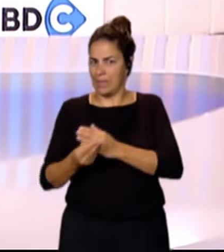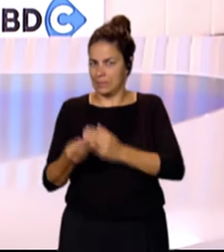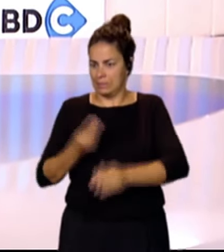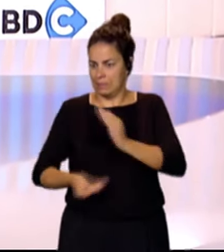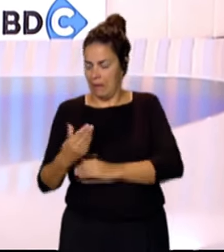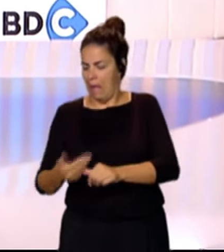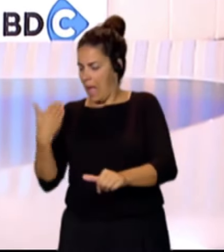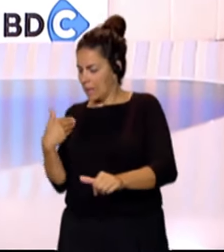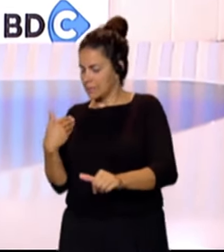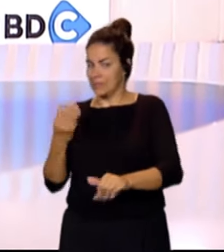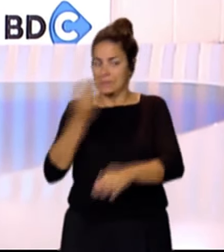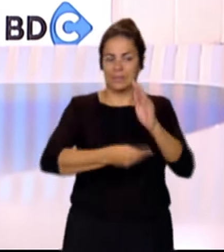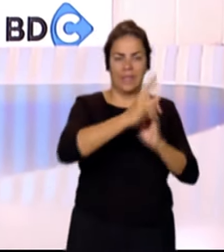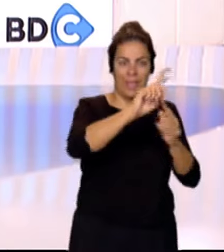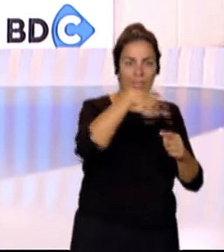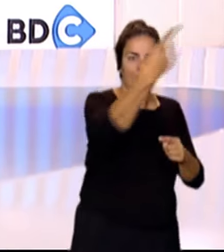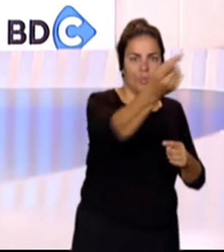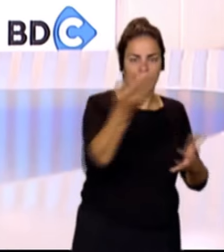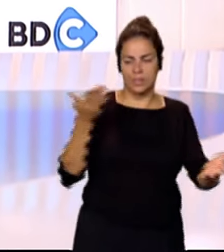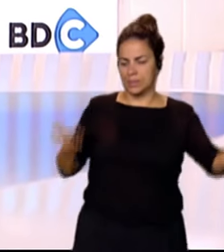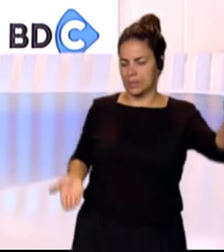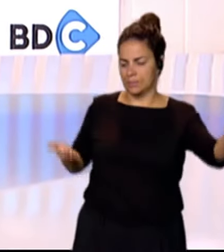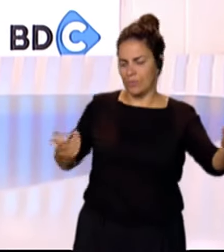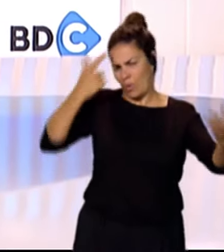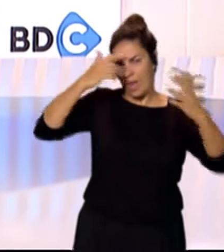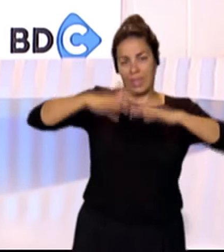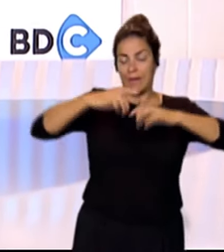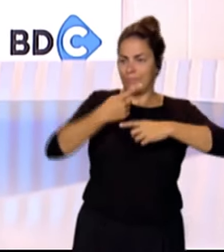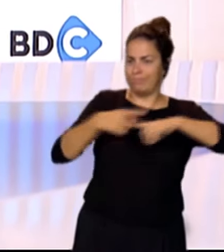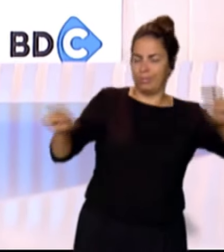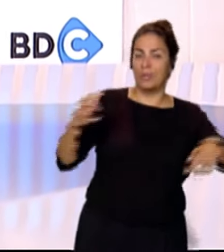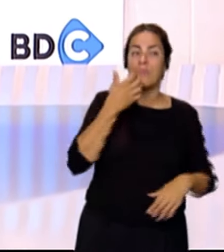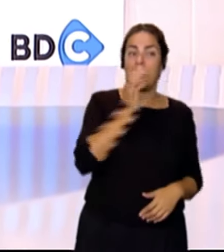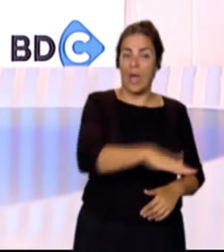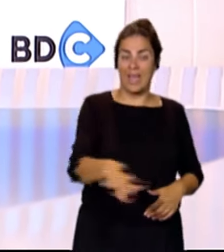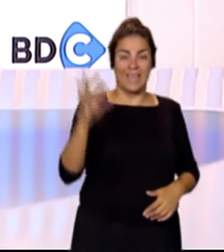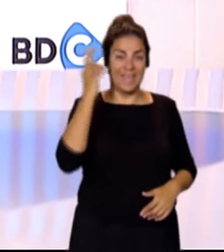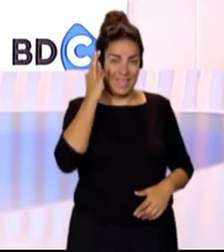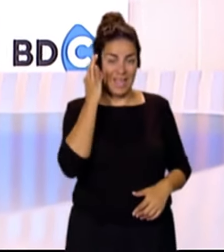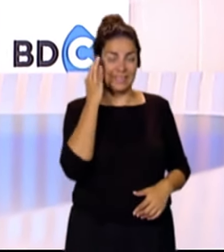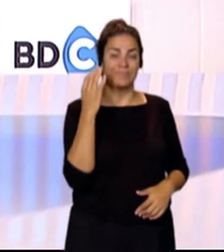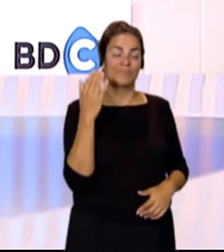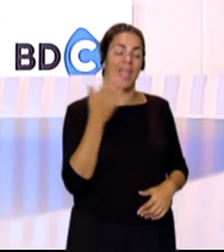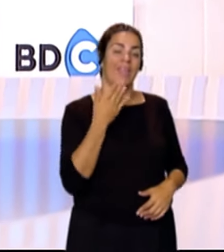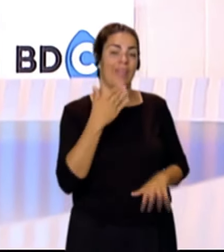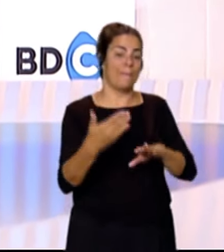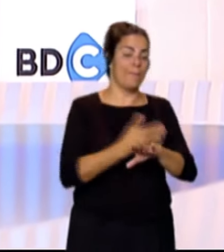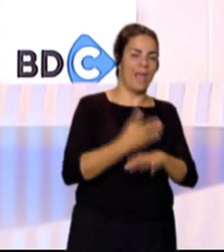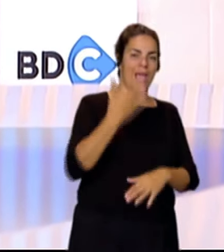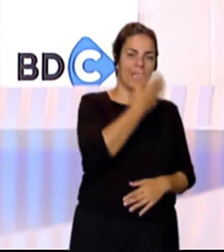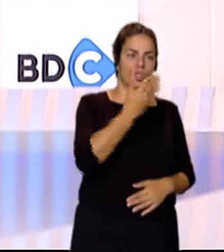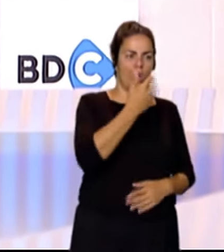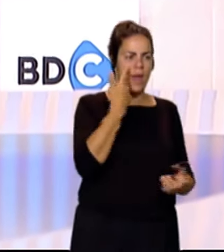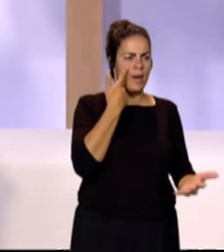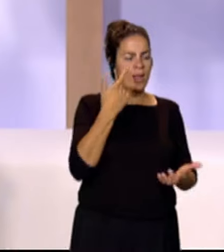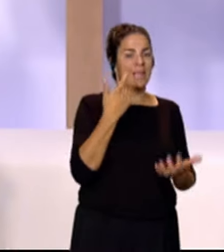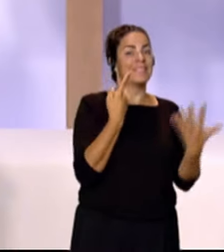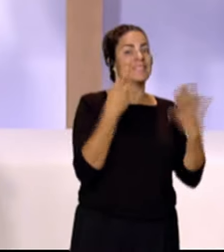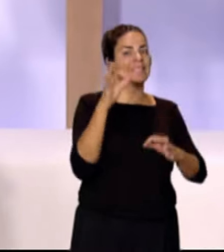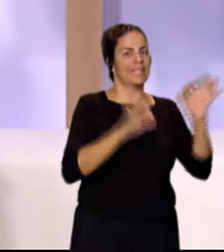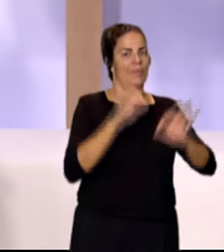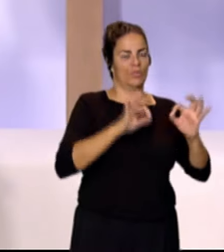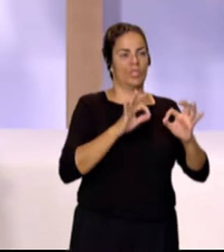a nivel cerebral de hecho en las niñas Incluso en edad preescolar se observaba imagínate estiv balez hasta un 60 más probabilidades de tener